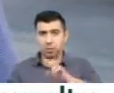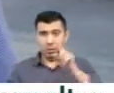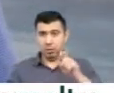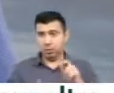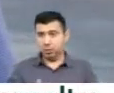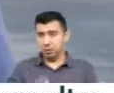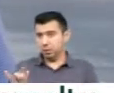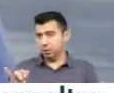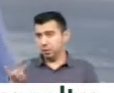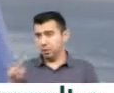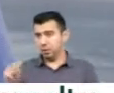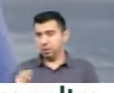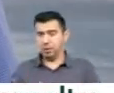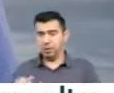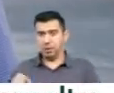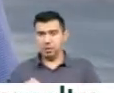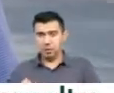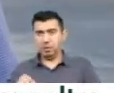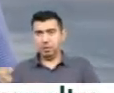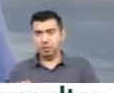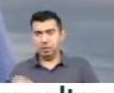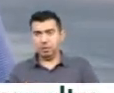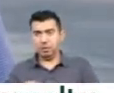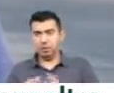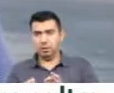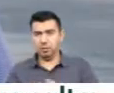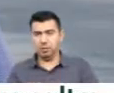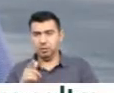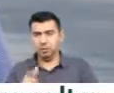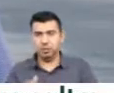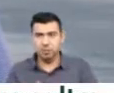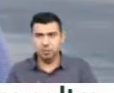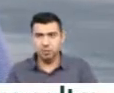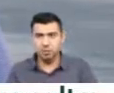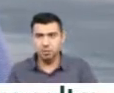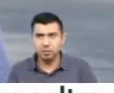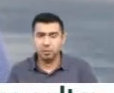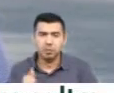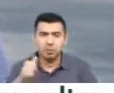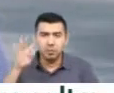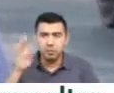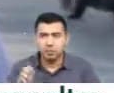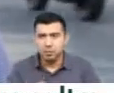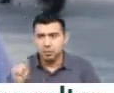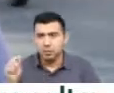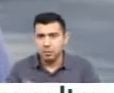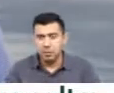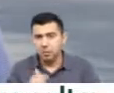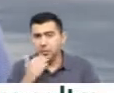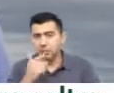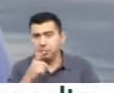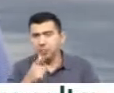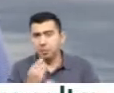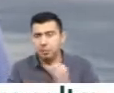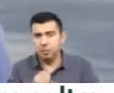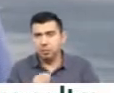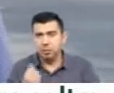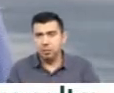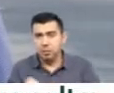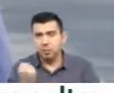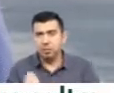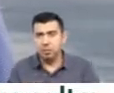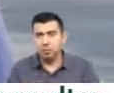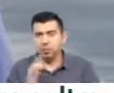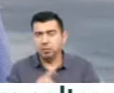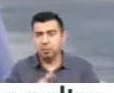iva a la canasta familiar va a 10 y al 19% ponga usted a pensar si va a ser un mercado le toca antes sacar de